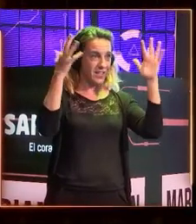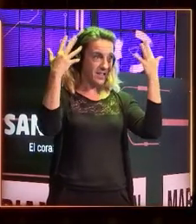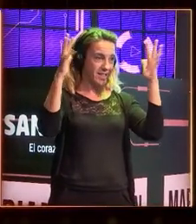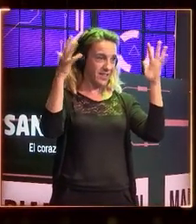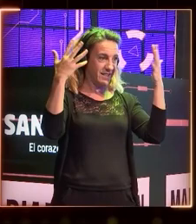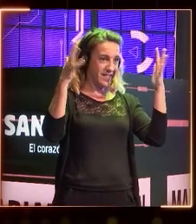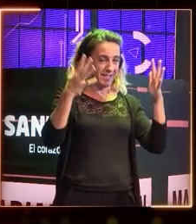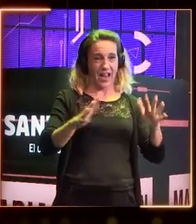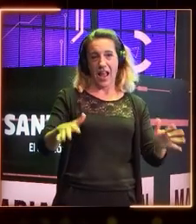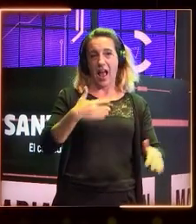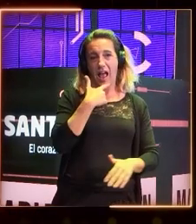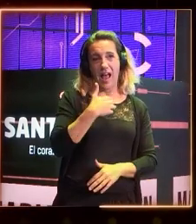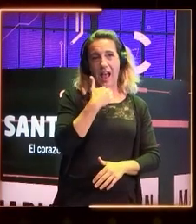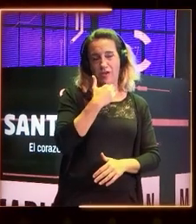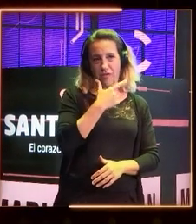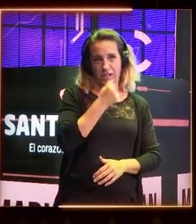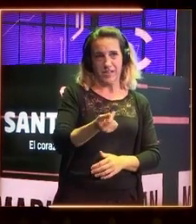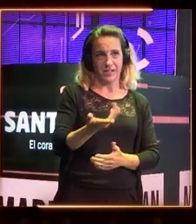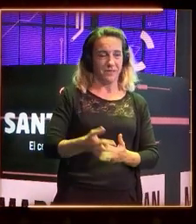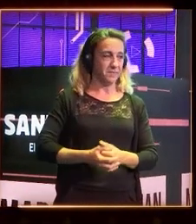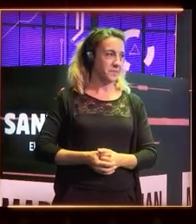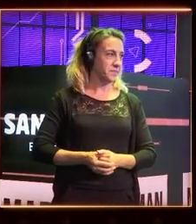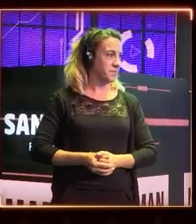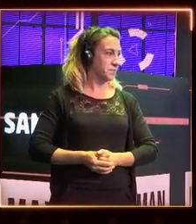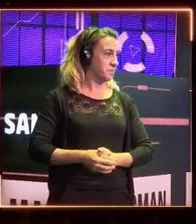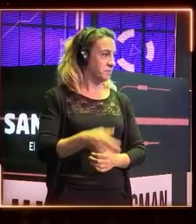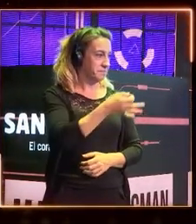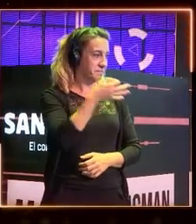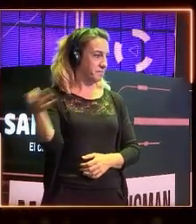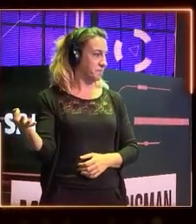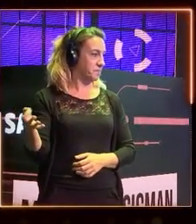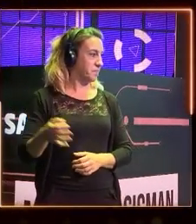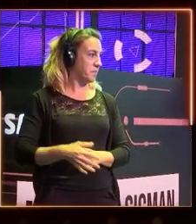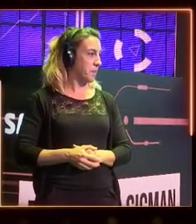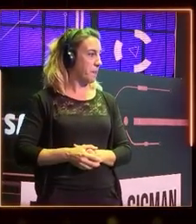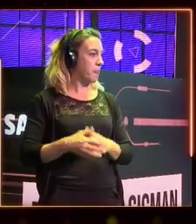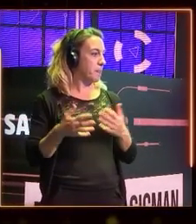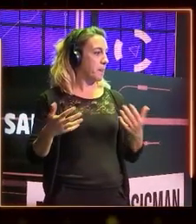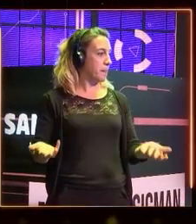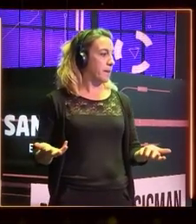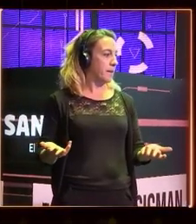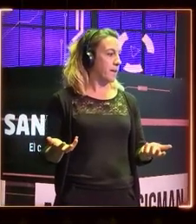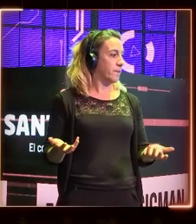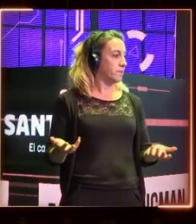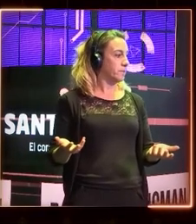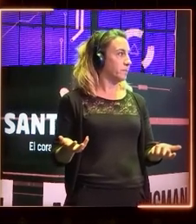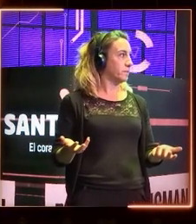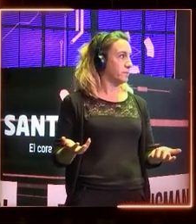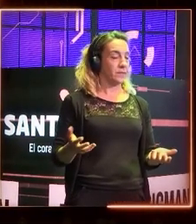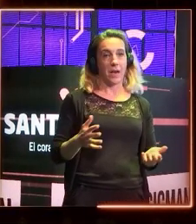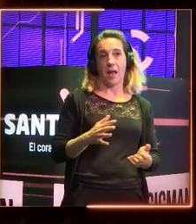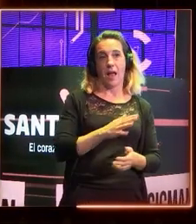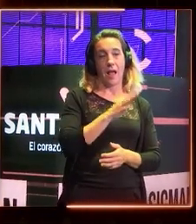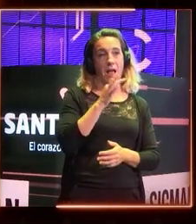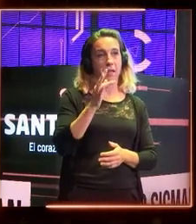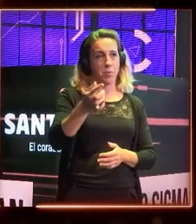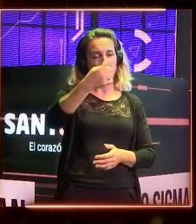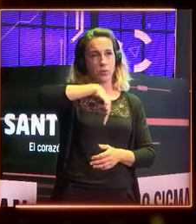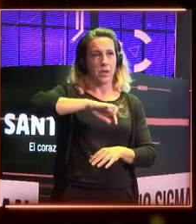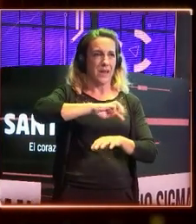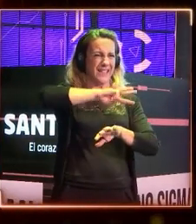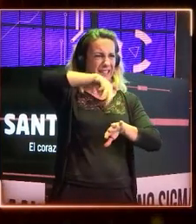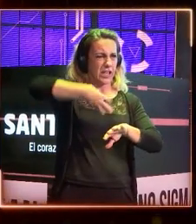era tan simple como esto Perfecto entonces vamos Además porque están hace 3 horas escuchando